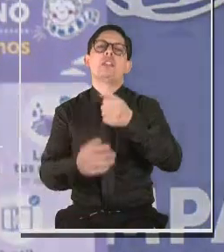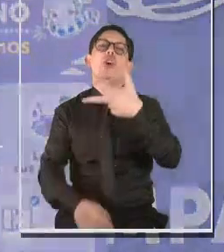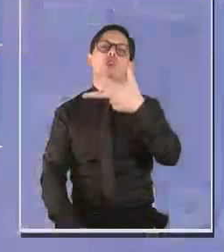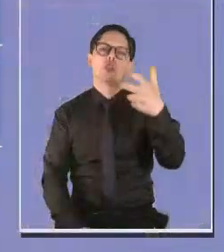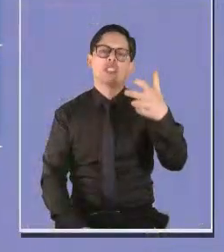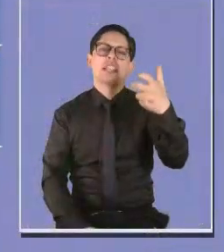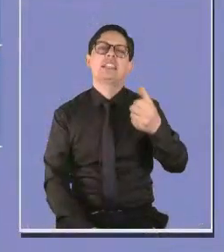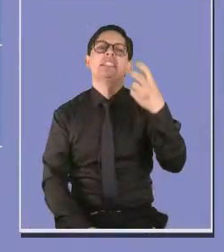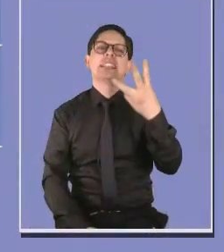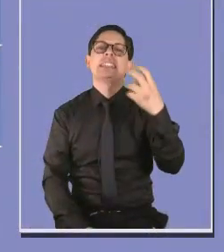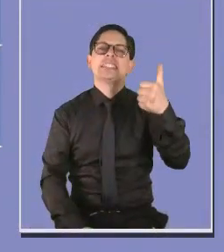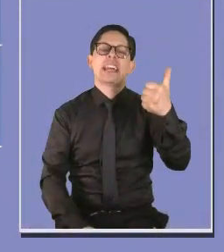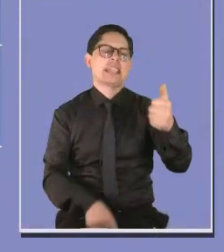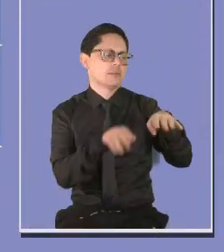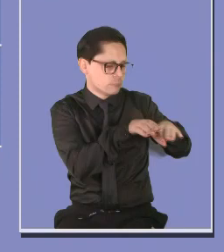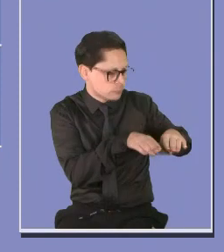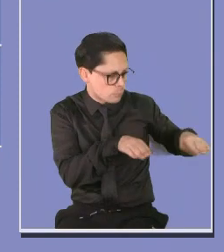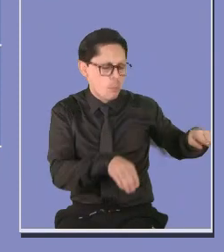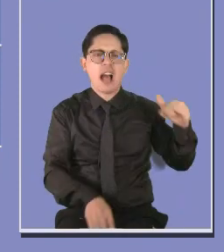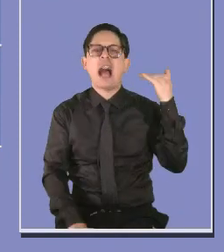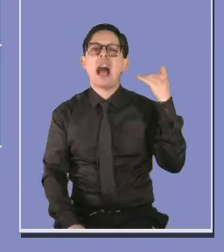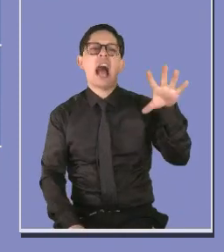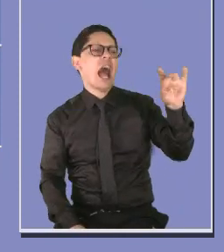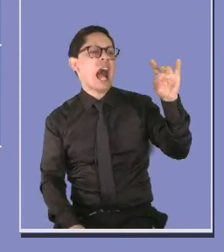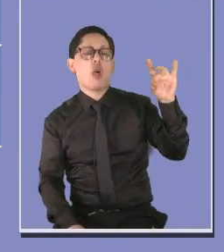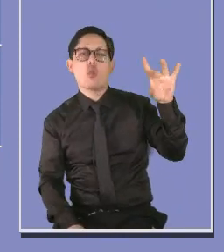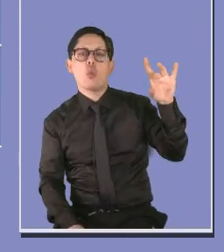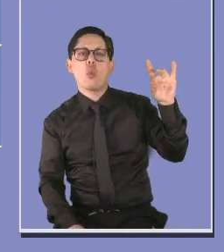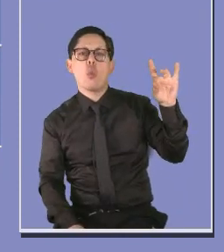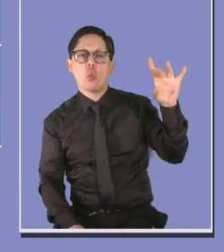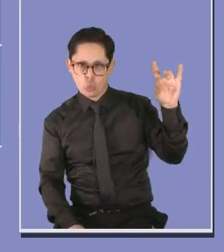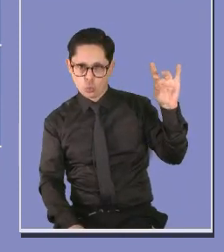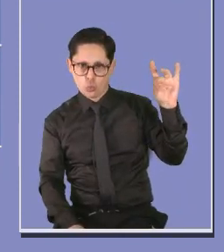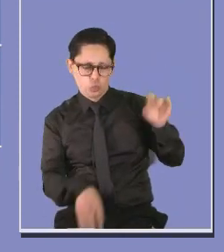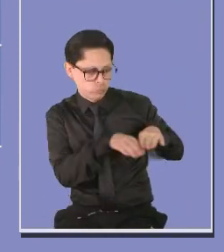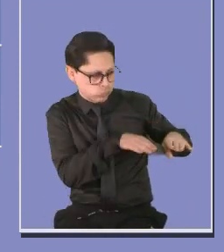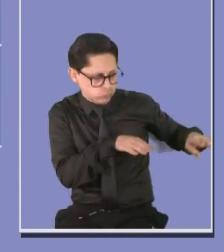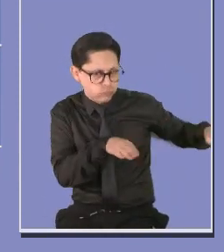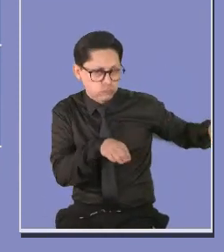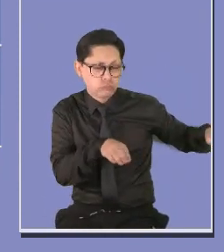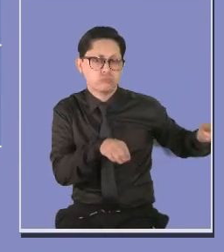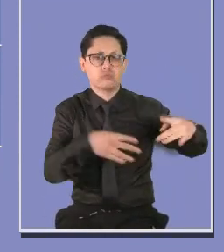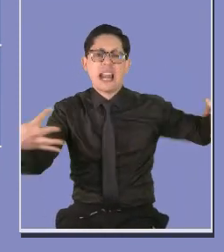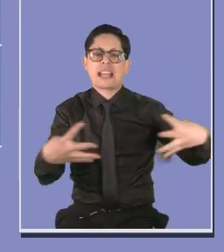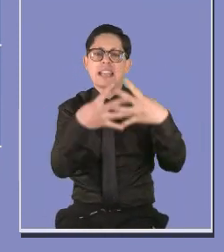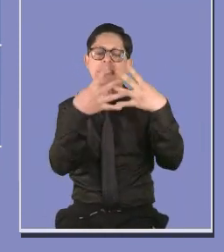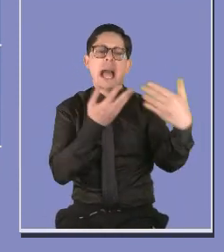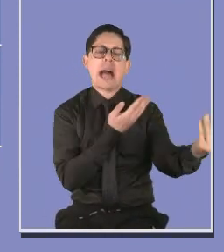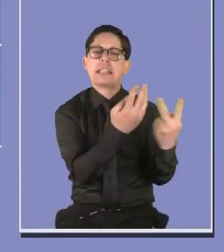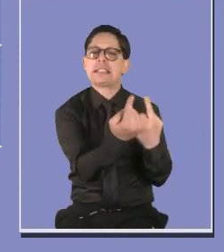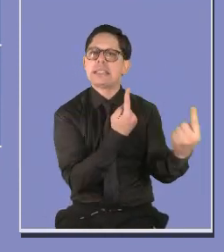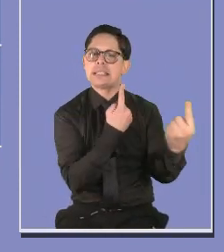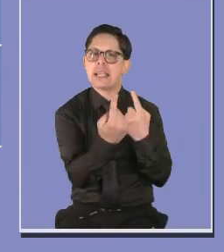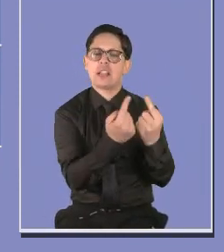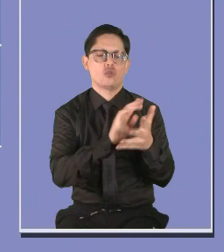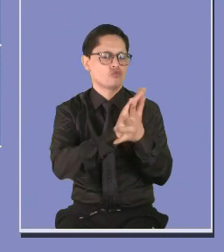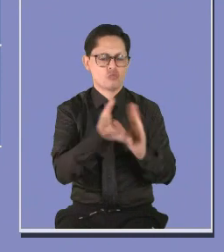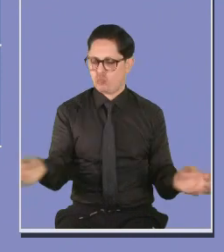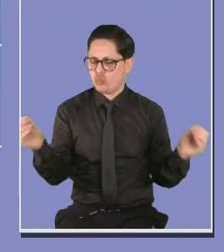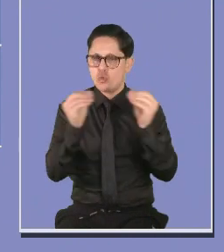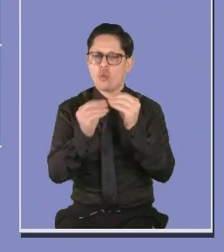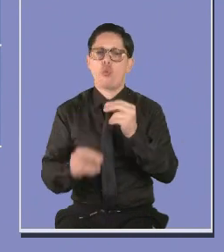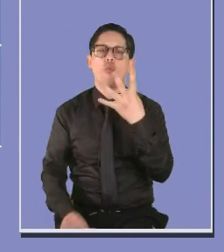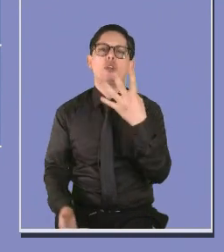4.836 camas críticas adultas habilitadas en el sistema integrado de camas críticas de la red asistencial con un total